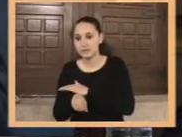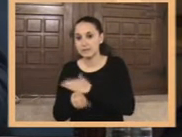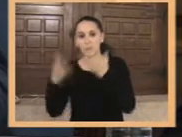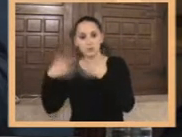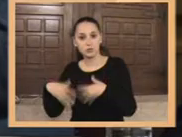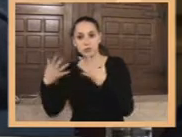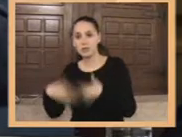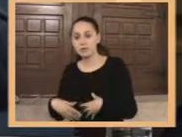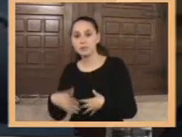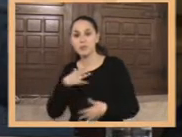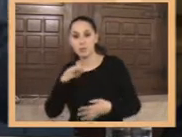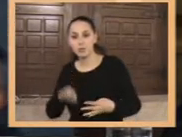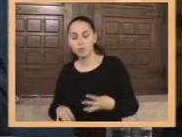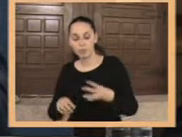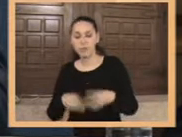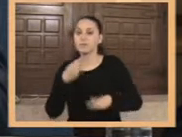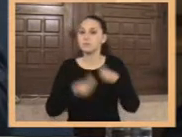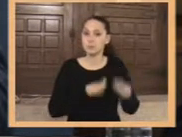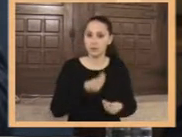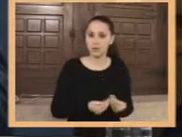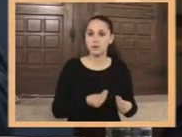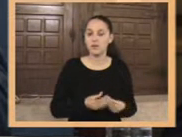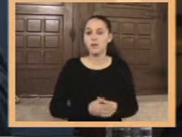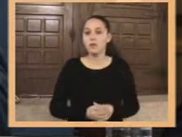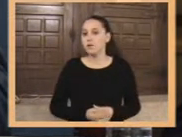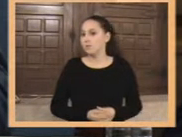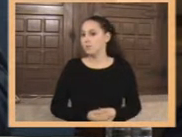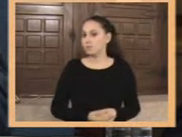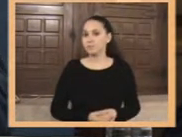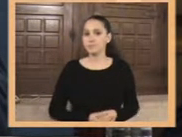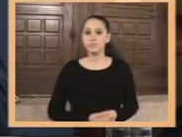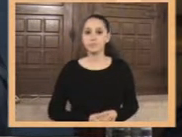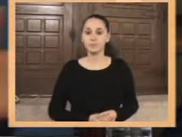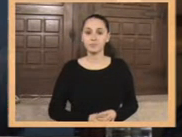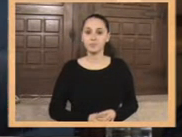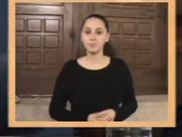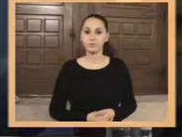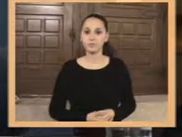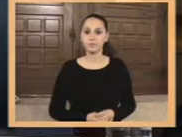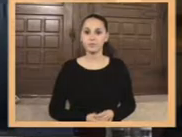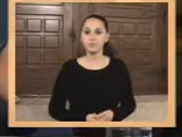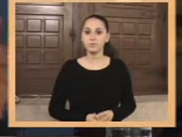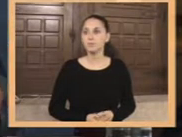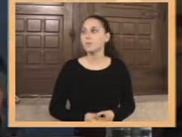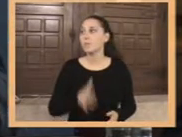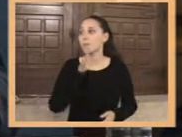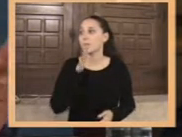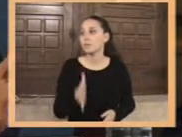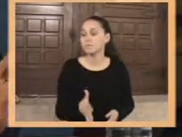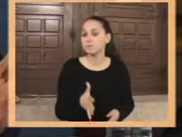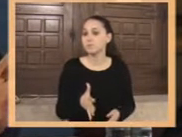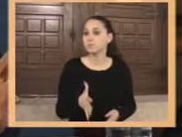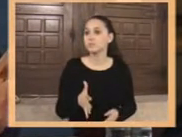administraciones, pues se hace. En este caso, en parte, pues viene dado por la Semana Santa. Con lo cual, ya tuvieron